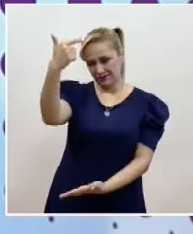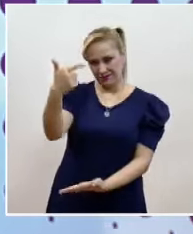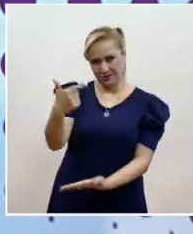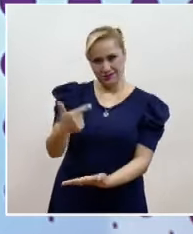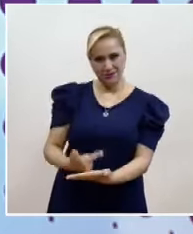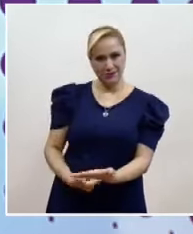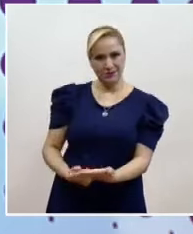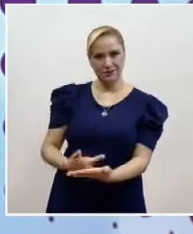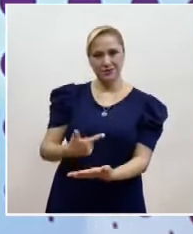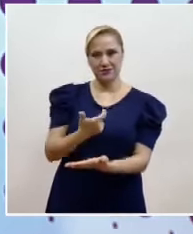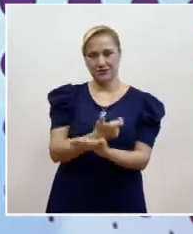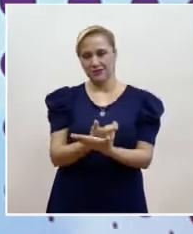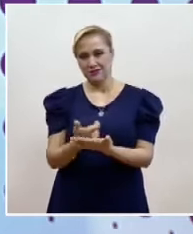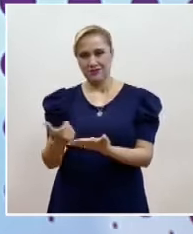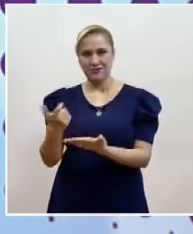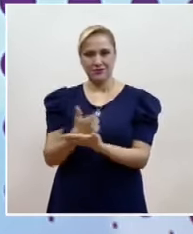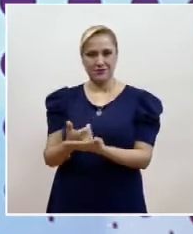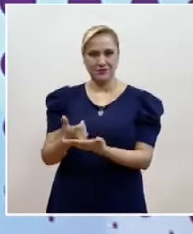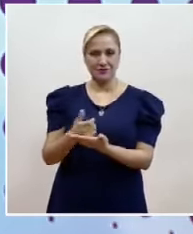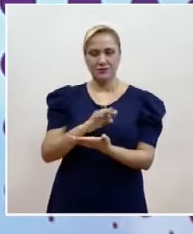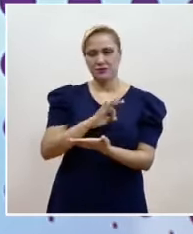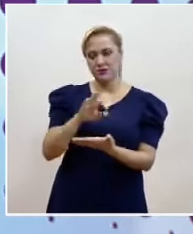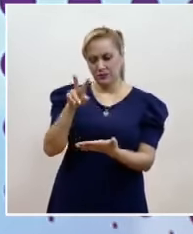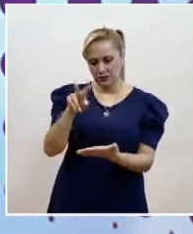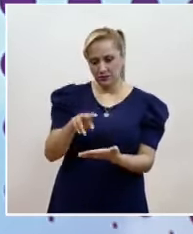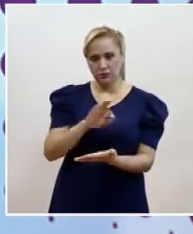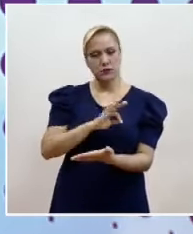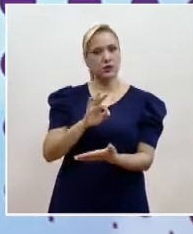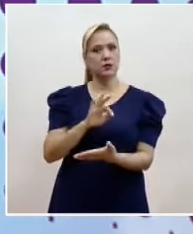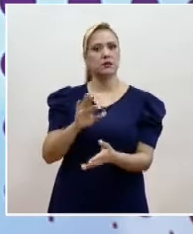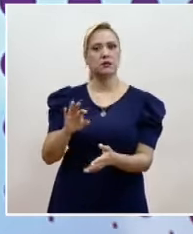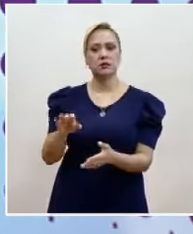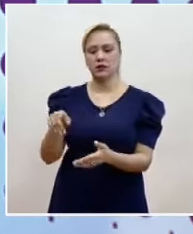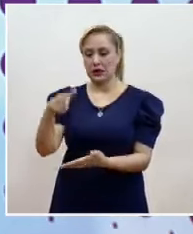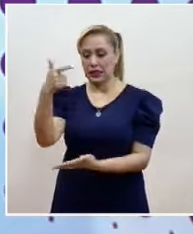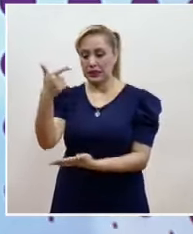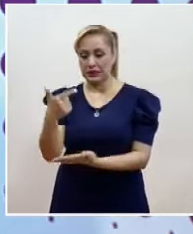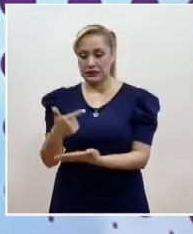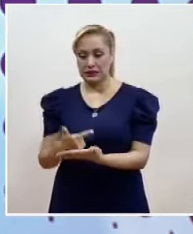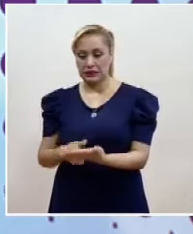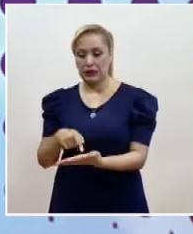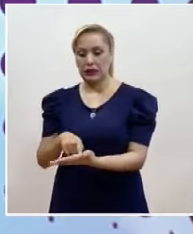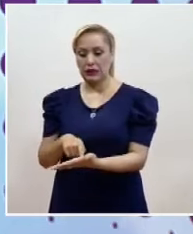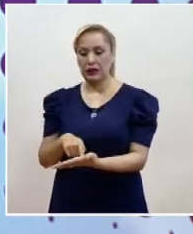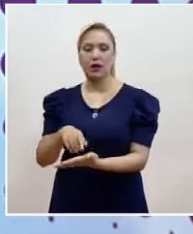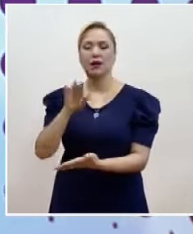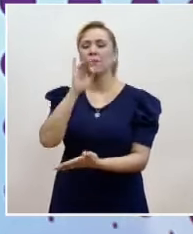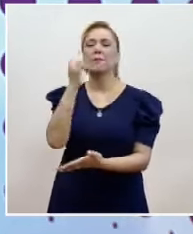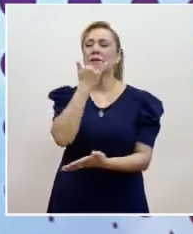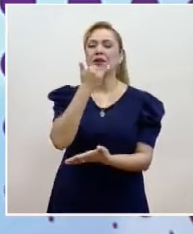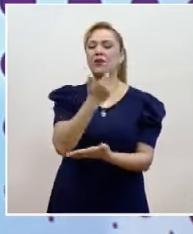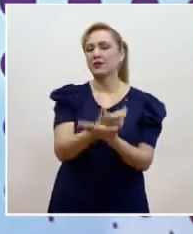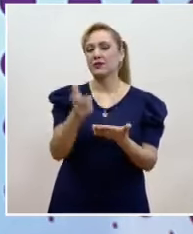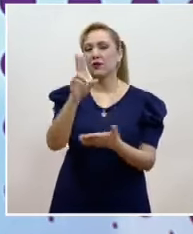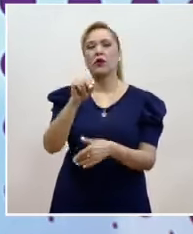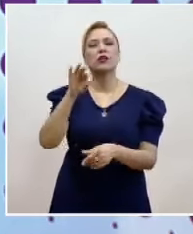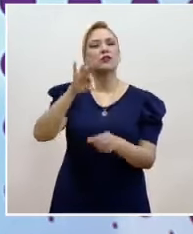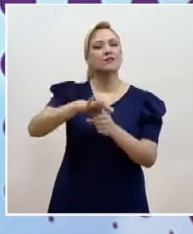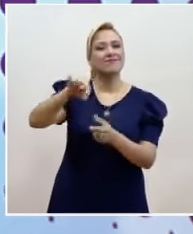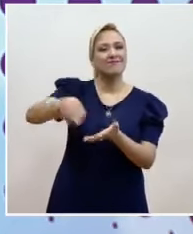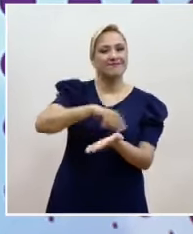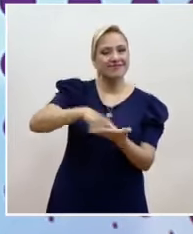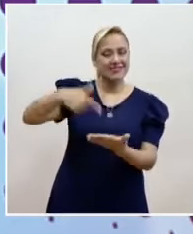podíamos encontrarlo en venta, ¿no? Y eso pues a mucha gente le puede parecer información muy apetecible y es un gran reto también